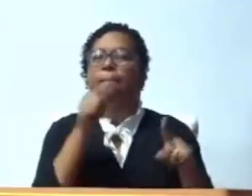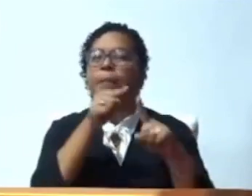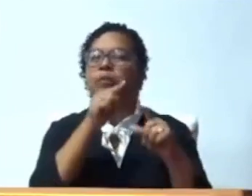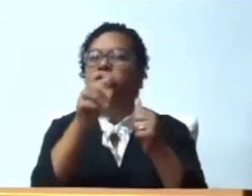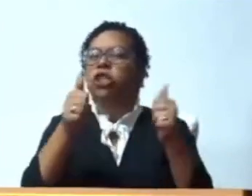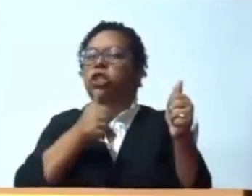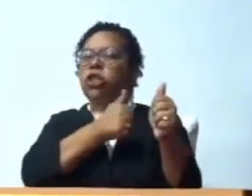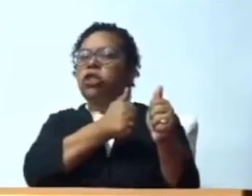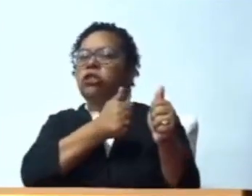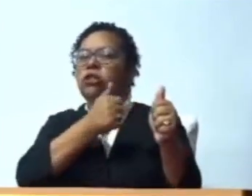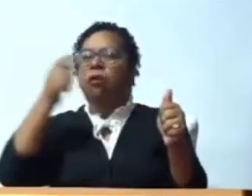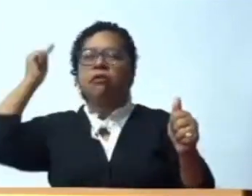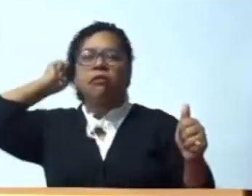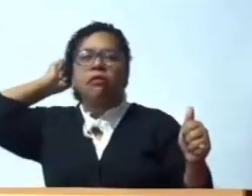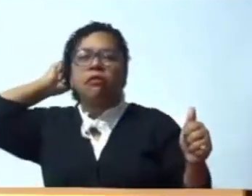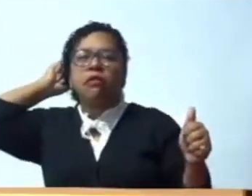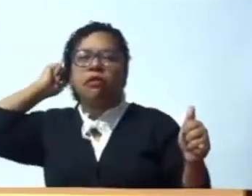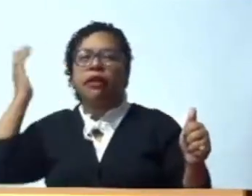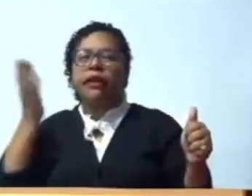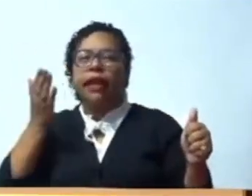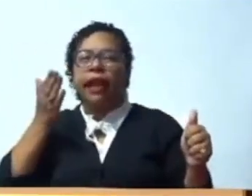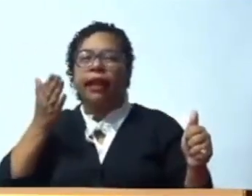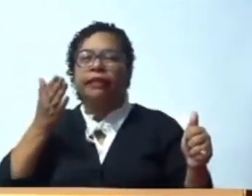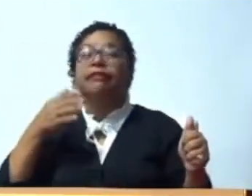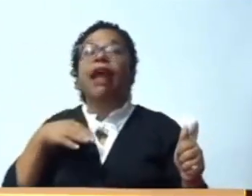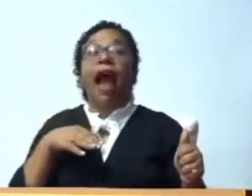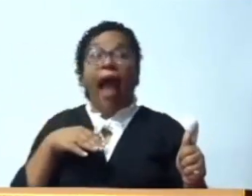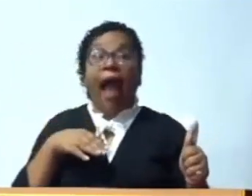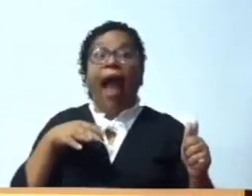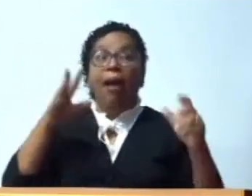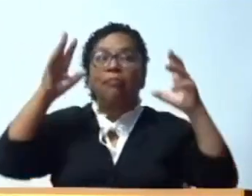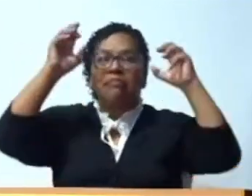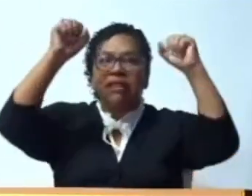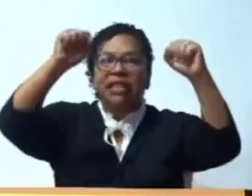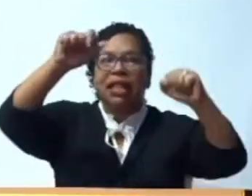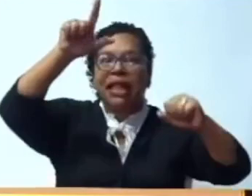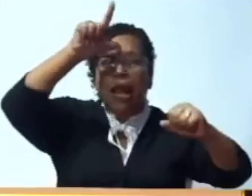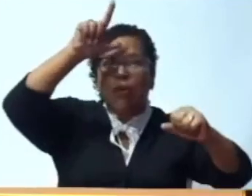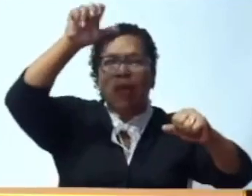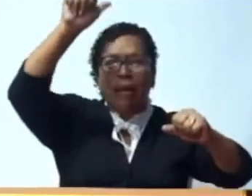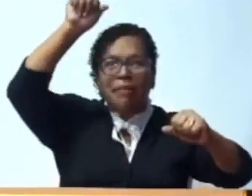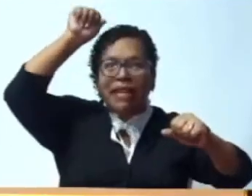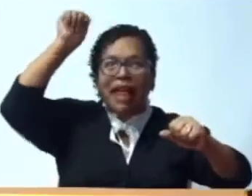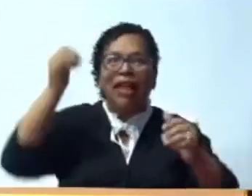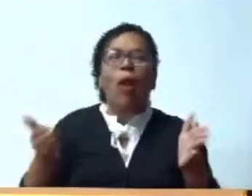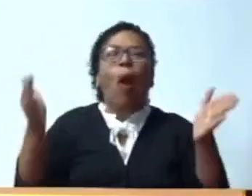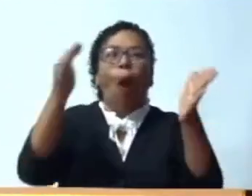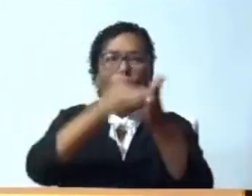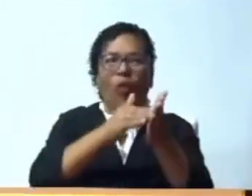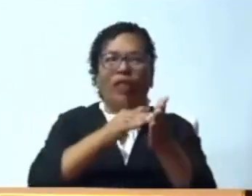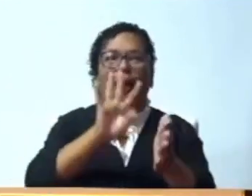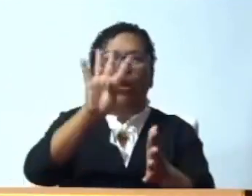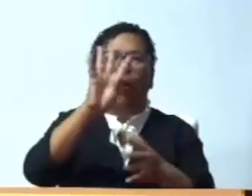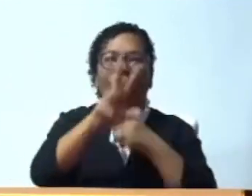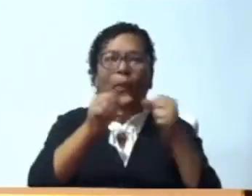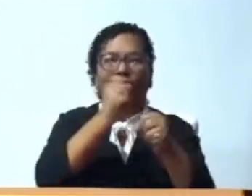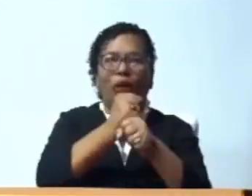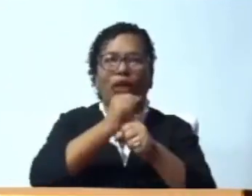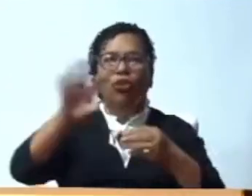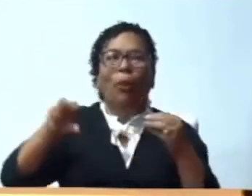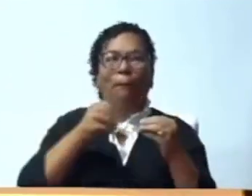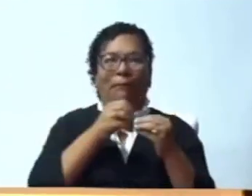mediante la judicialización de los actos del gobierno pasado vía el Ministerio Público